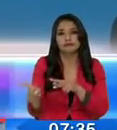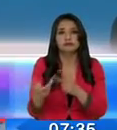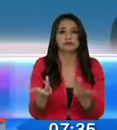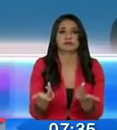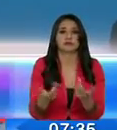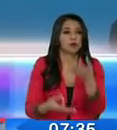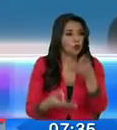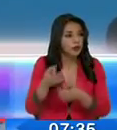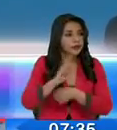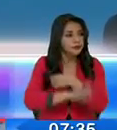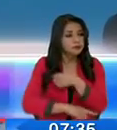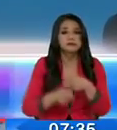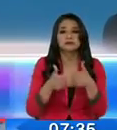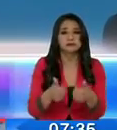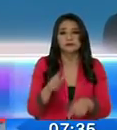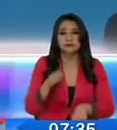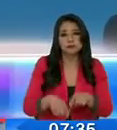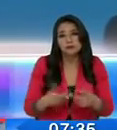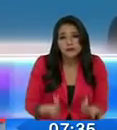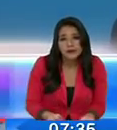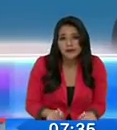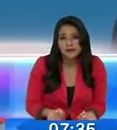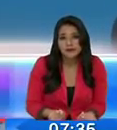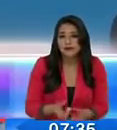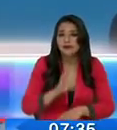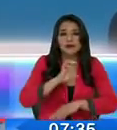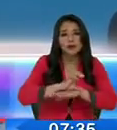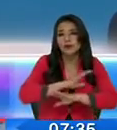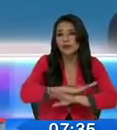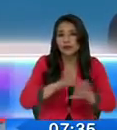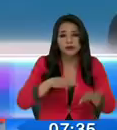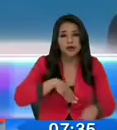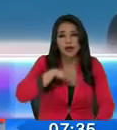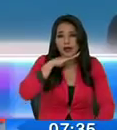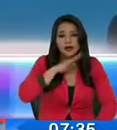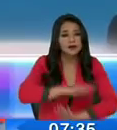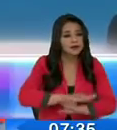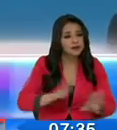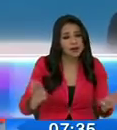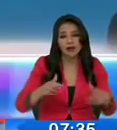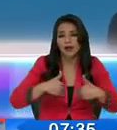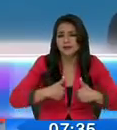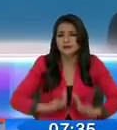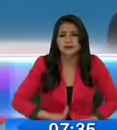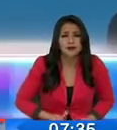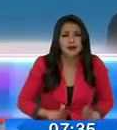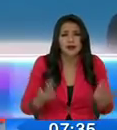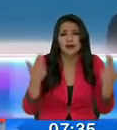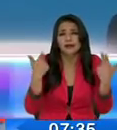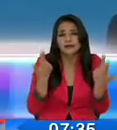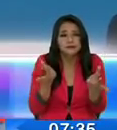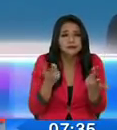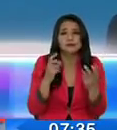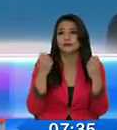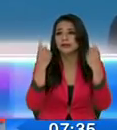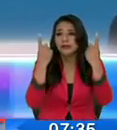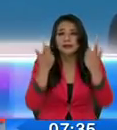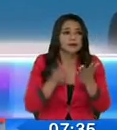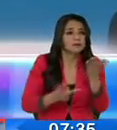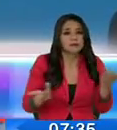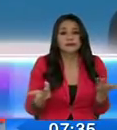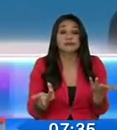justicia. Esto va a agotar al país, esto agota al país porque ciertamente se vuelven incomprensibles las